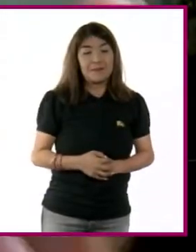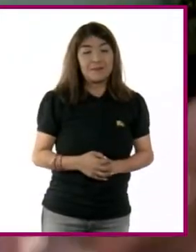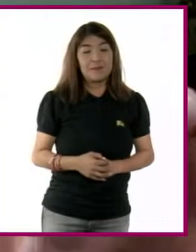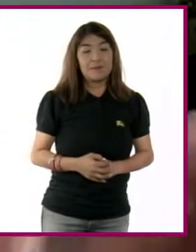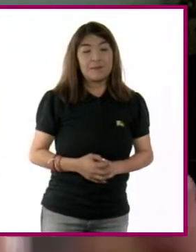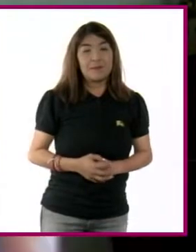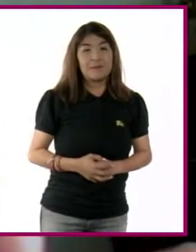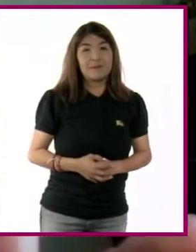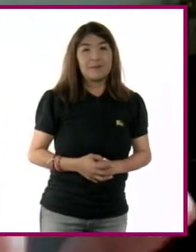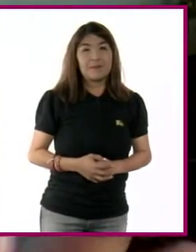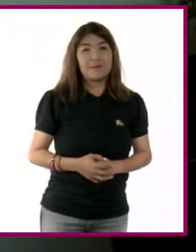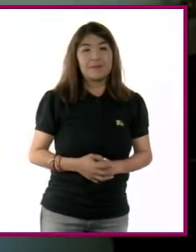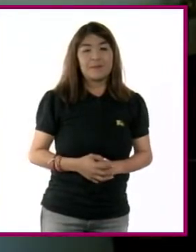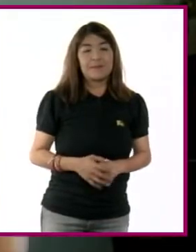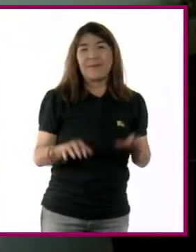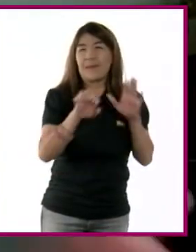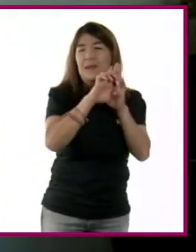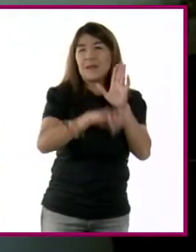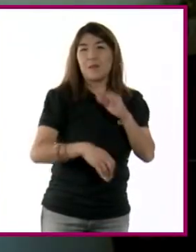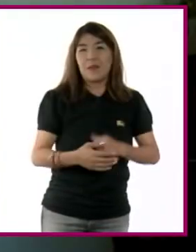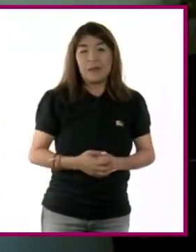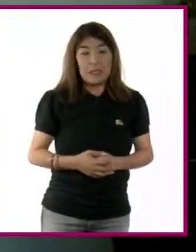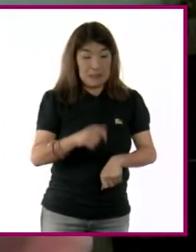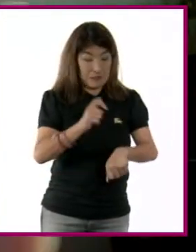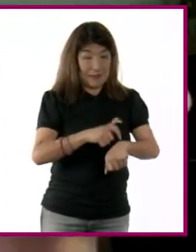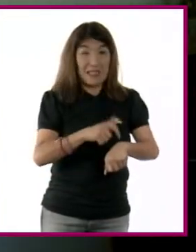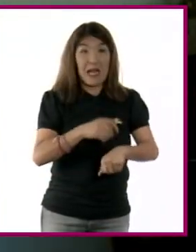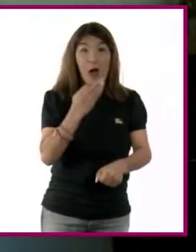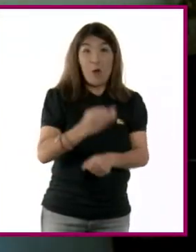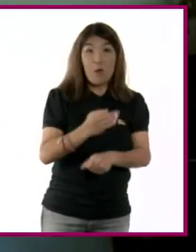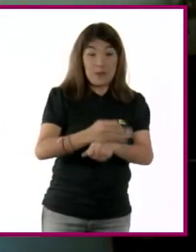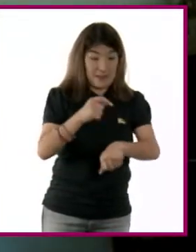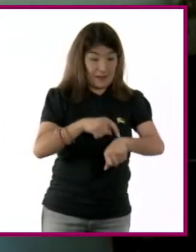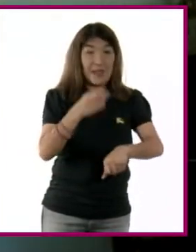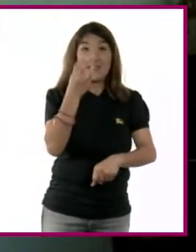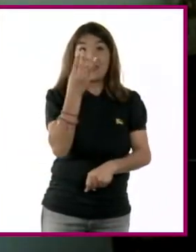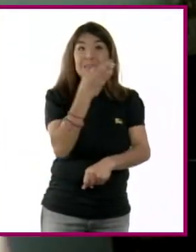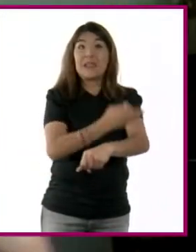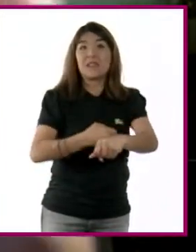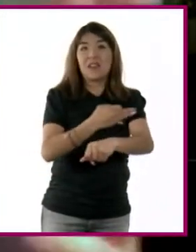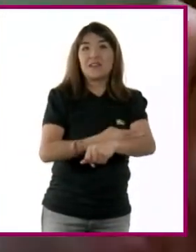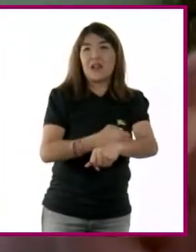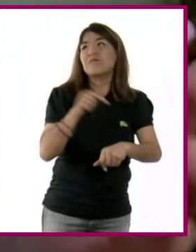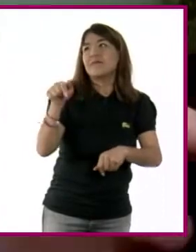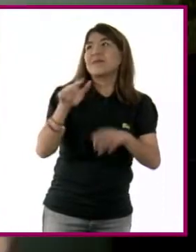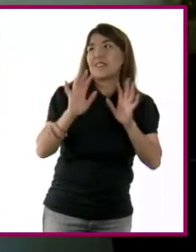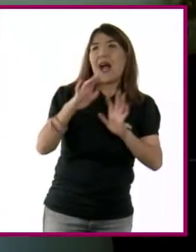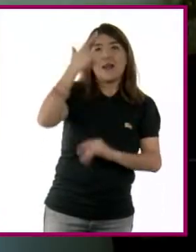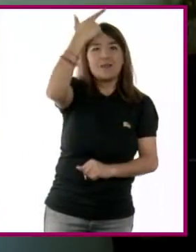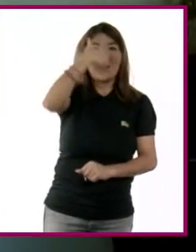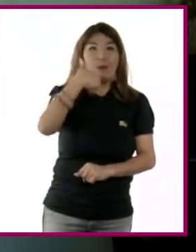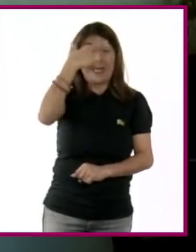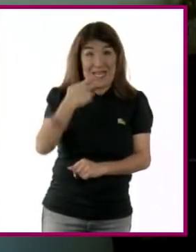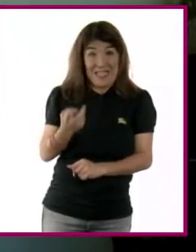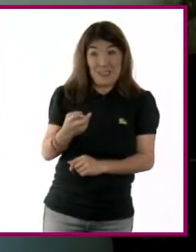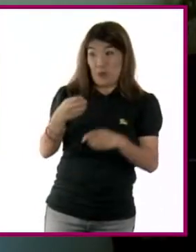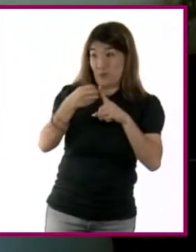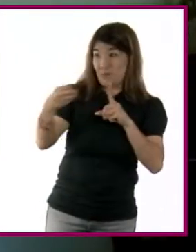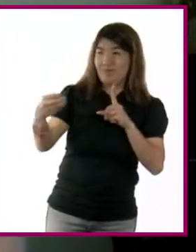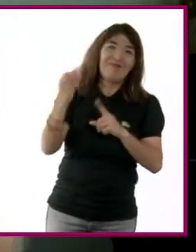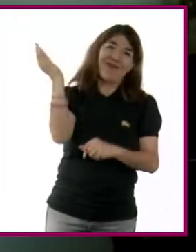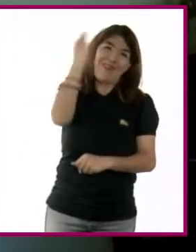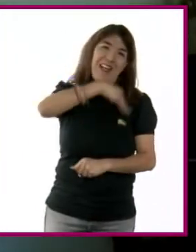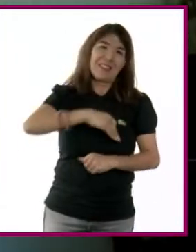son las 3 de la tarde, por lo tanto es de noche. Sabemos que eso es falso. También puedo decir que 3 más 2 es